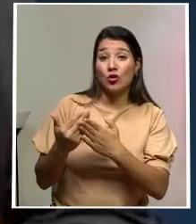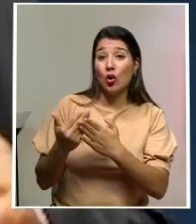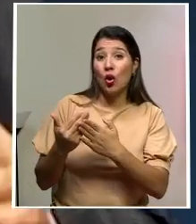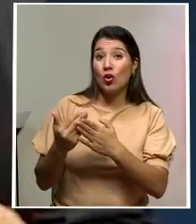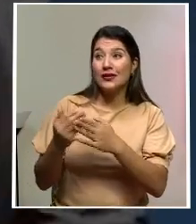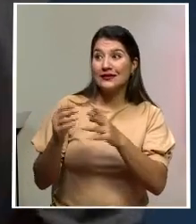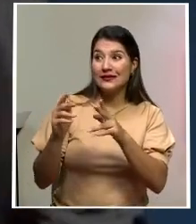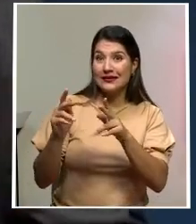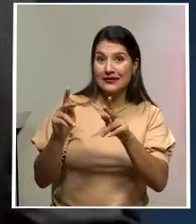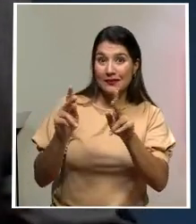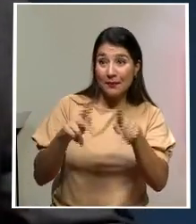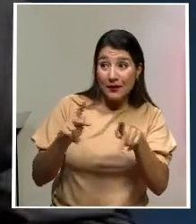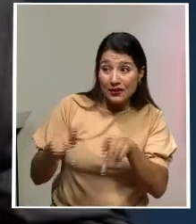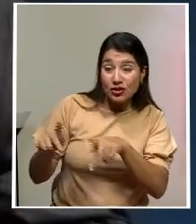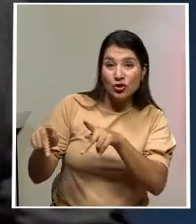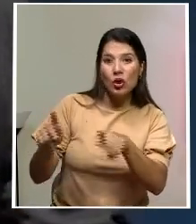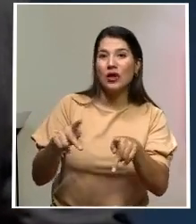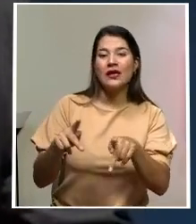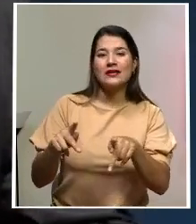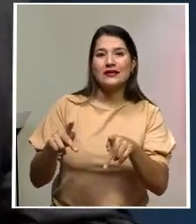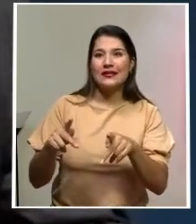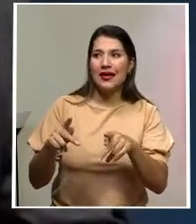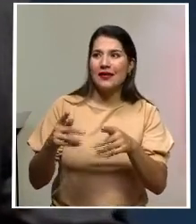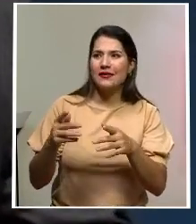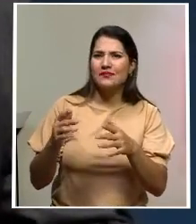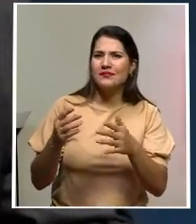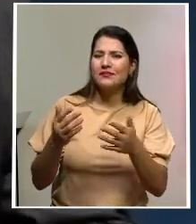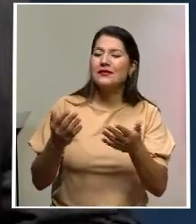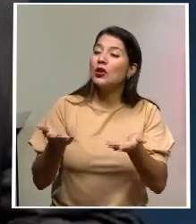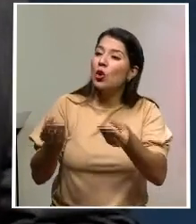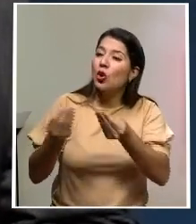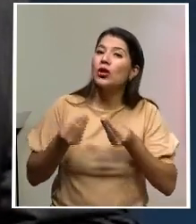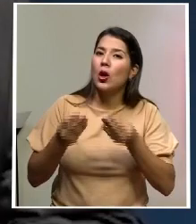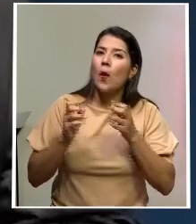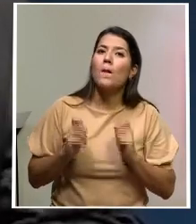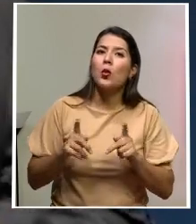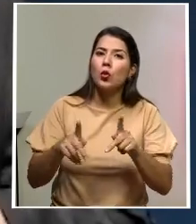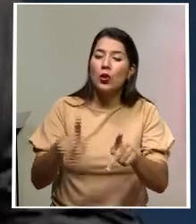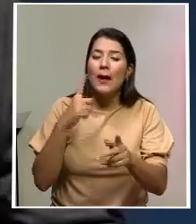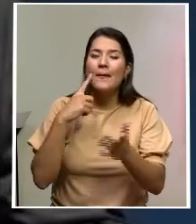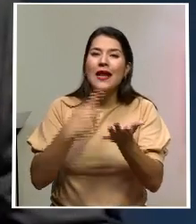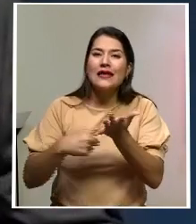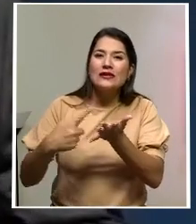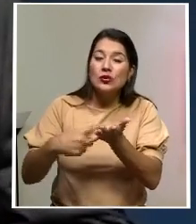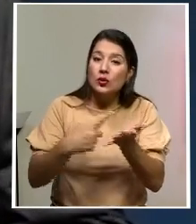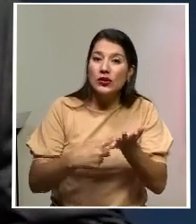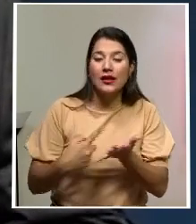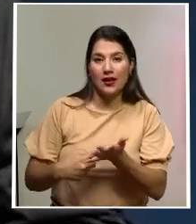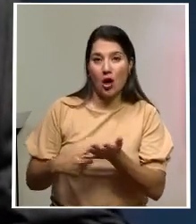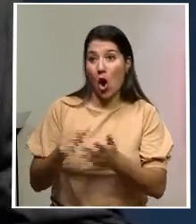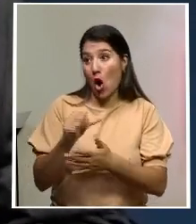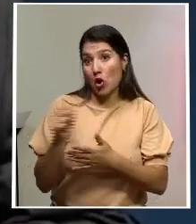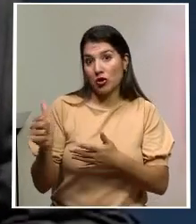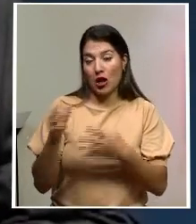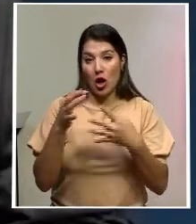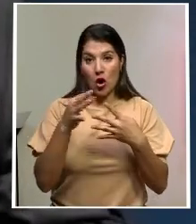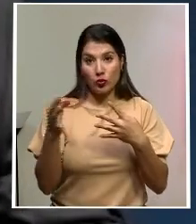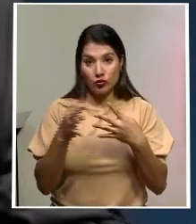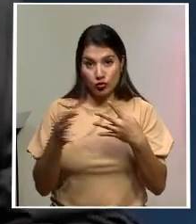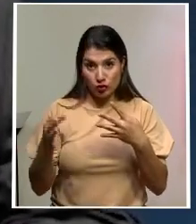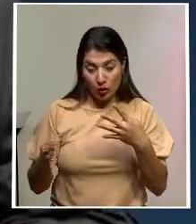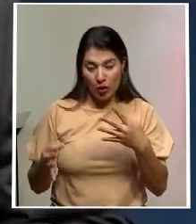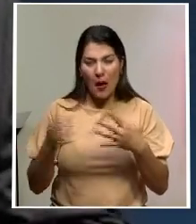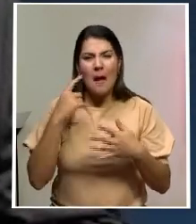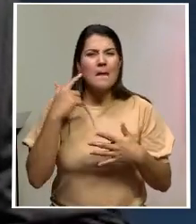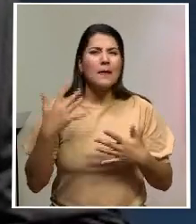la Junta Directiva de abrir ese espacio con un tiempo determinado para que en un